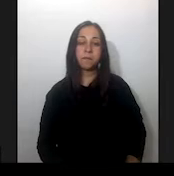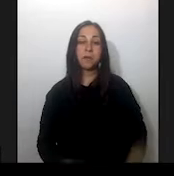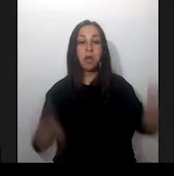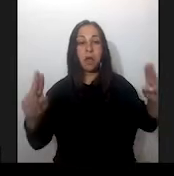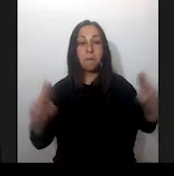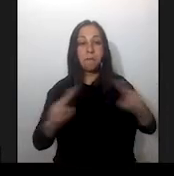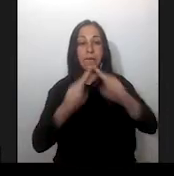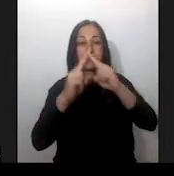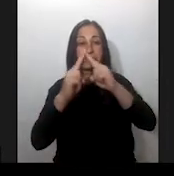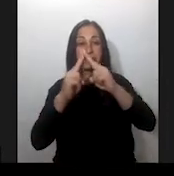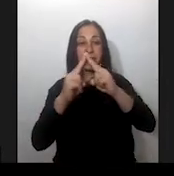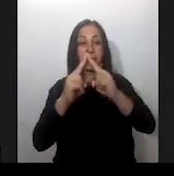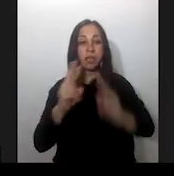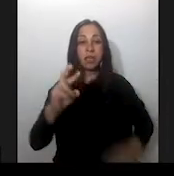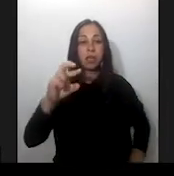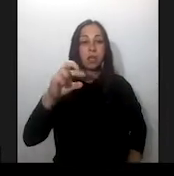París,